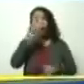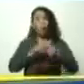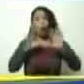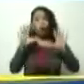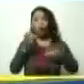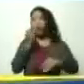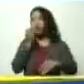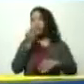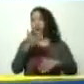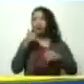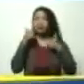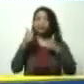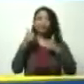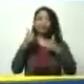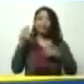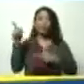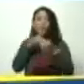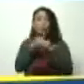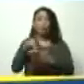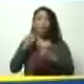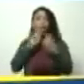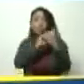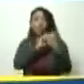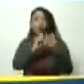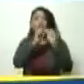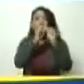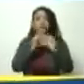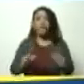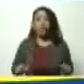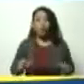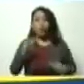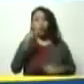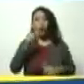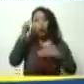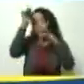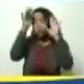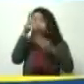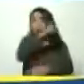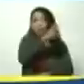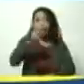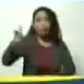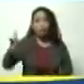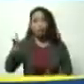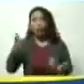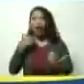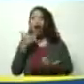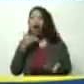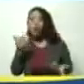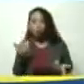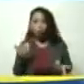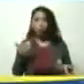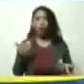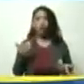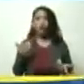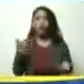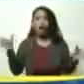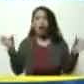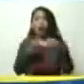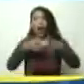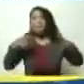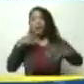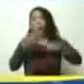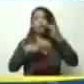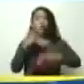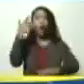maravillosa y forma parte de ese diálogo permanente para escuchar a la gente y en el campo político tenemos